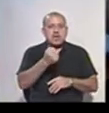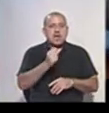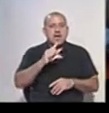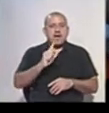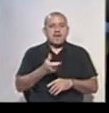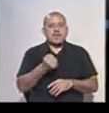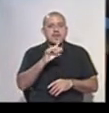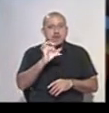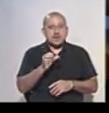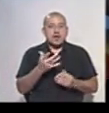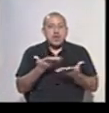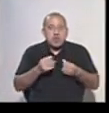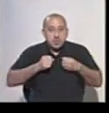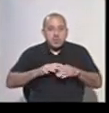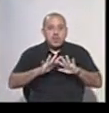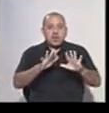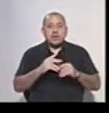podemos preparar y queda el plato hecho.